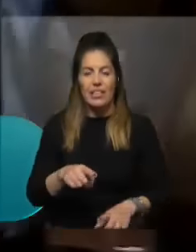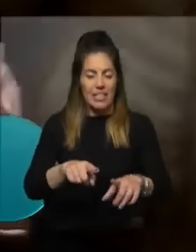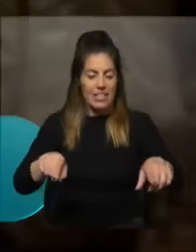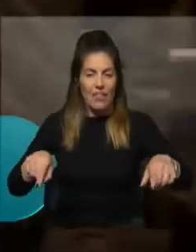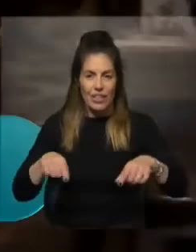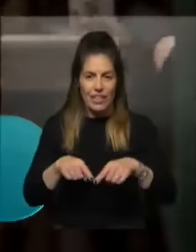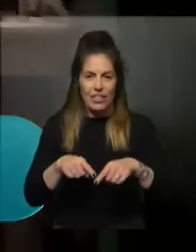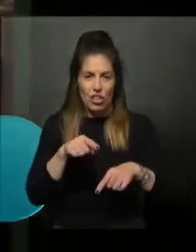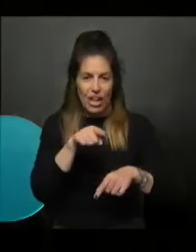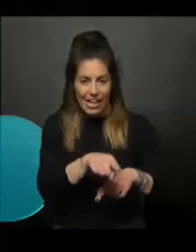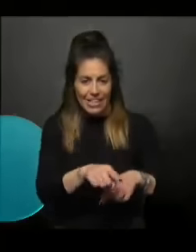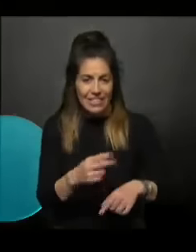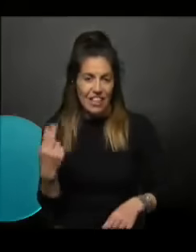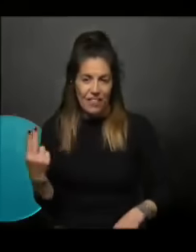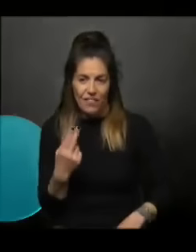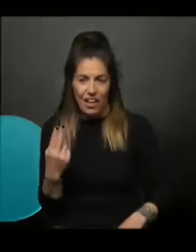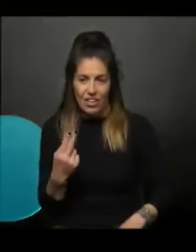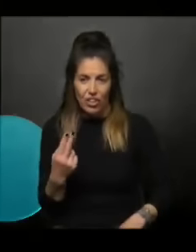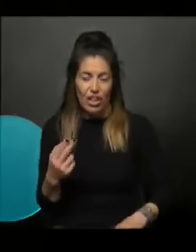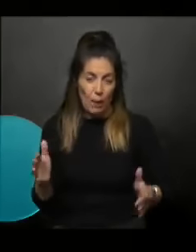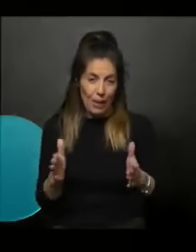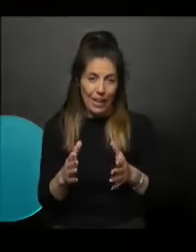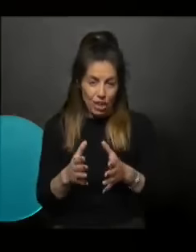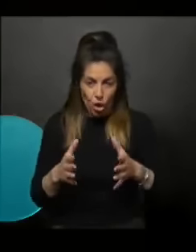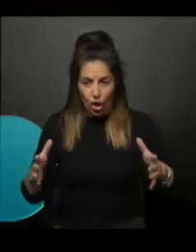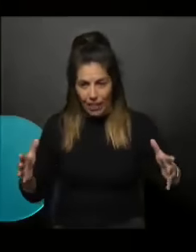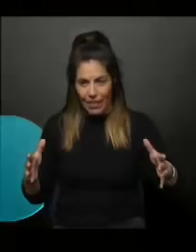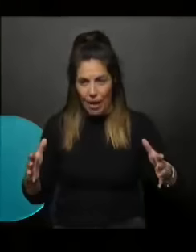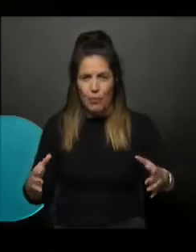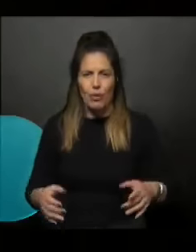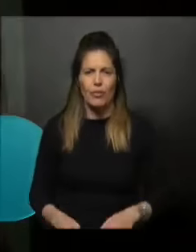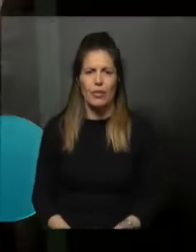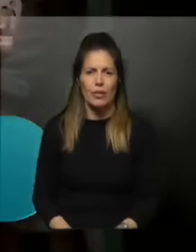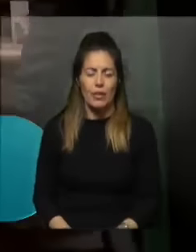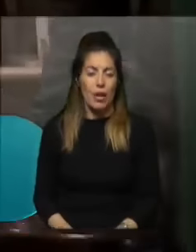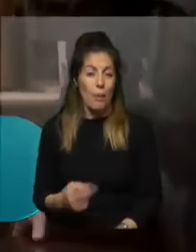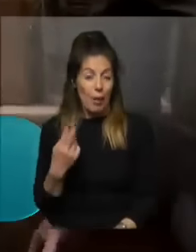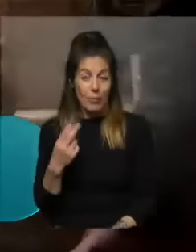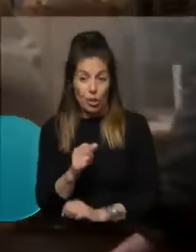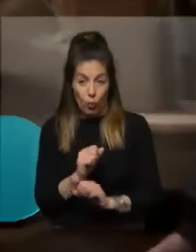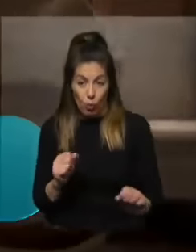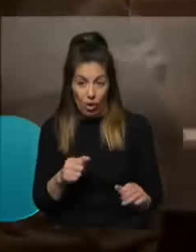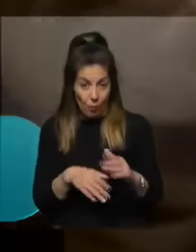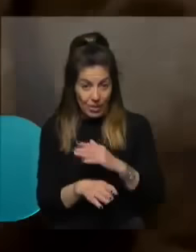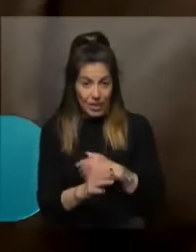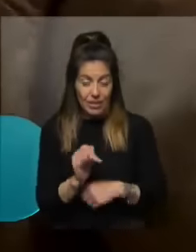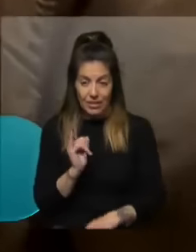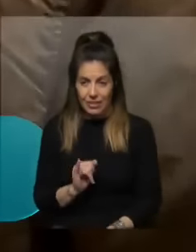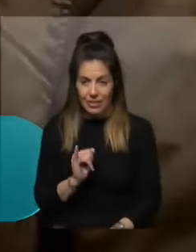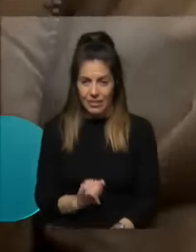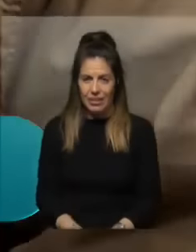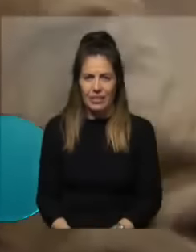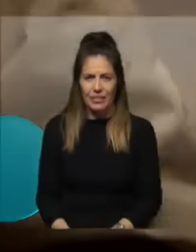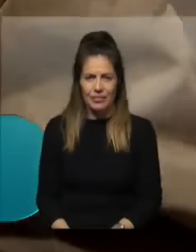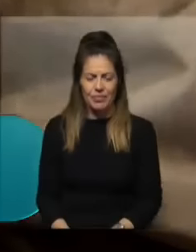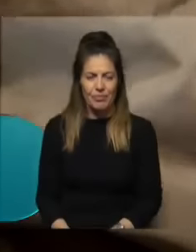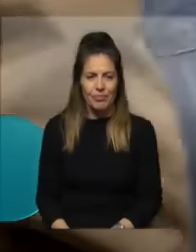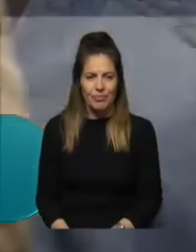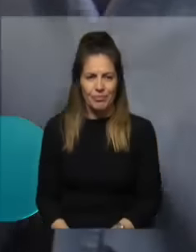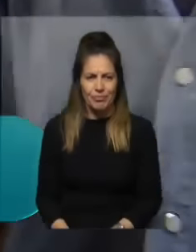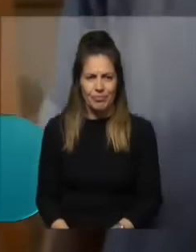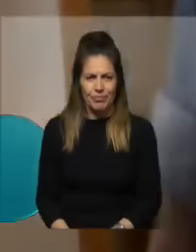pertenece a ese baño, que era un baño pequeño, y bueno, lo agrandamos por allá. ¿Me permite pasar al retrete, el gabinete higiénico? Pase, por favor. El gabinete